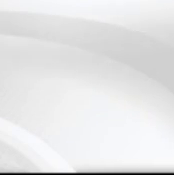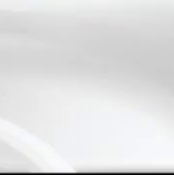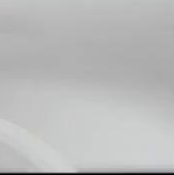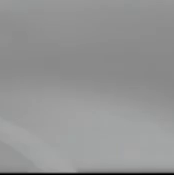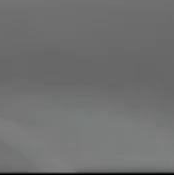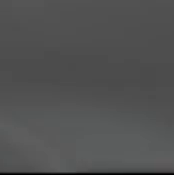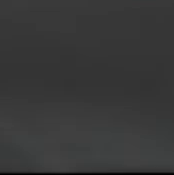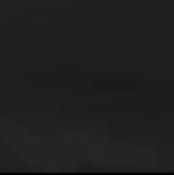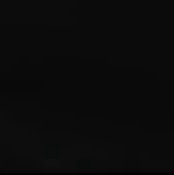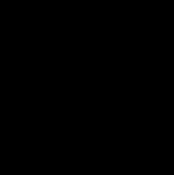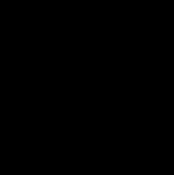¡Gracias!